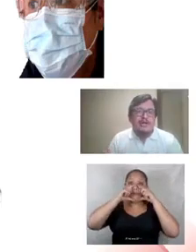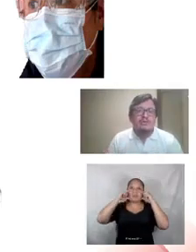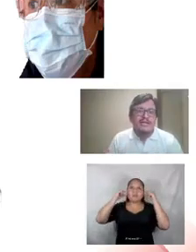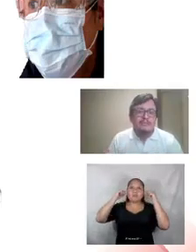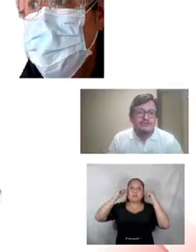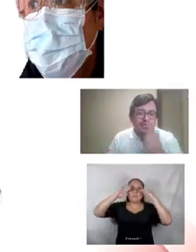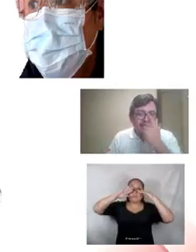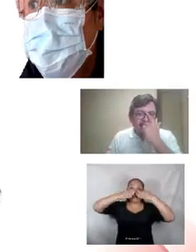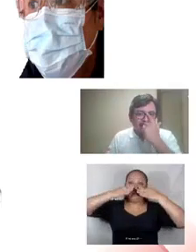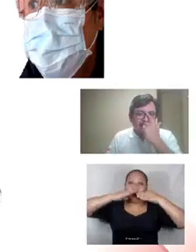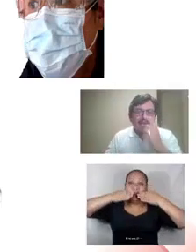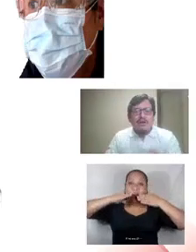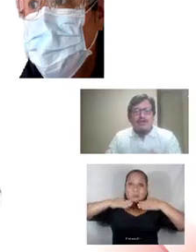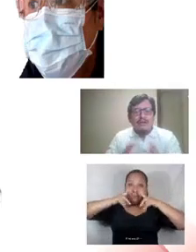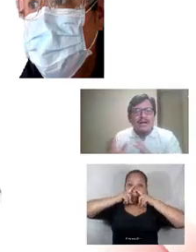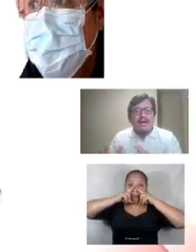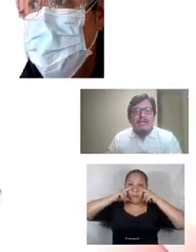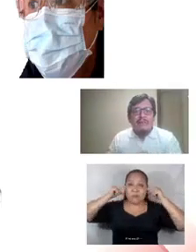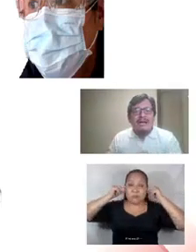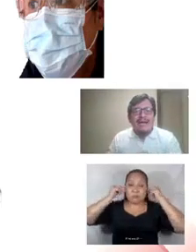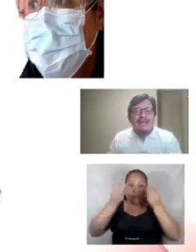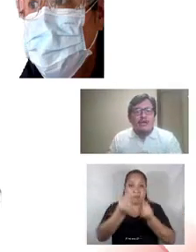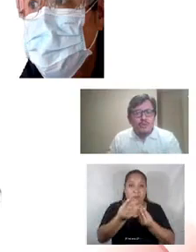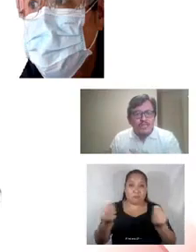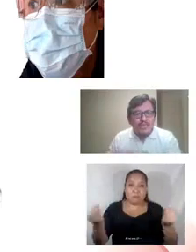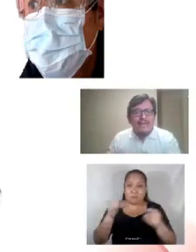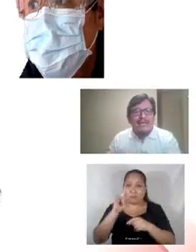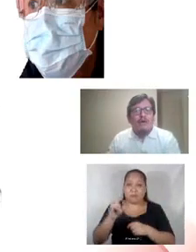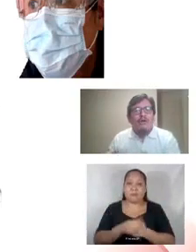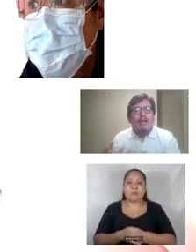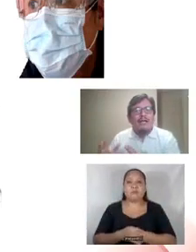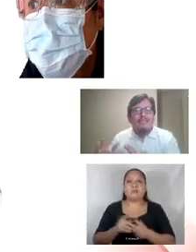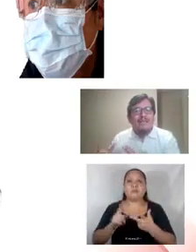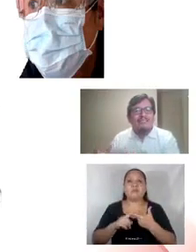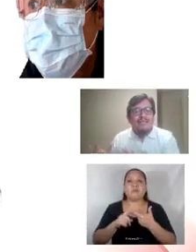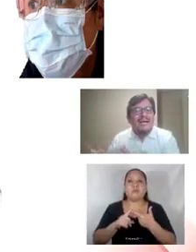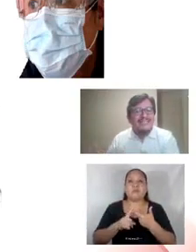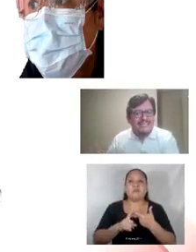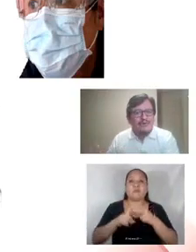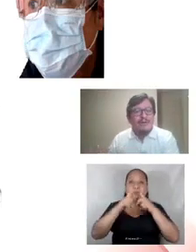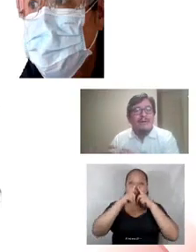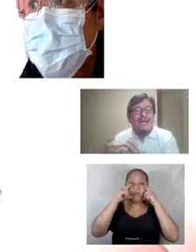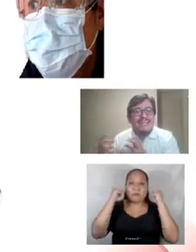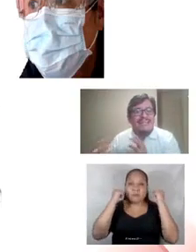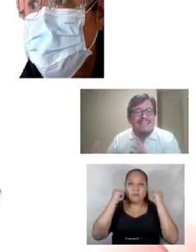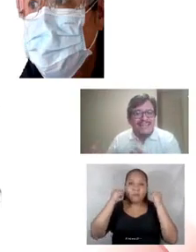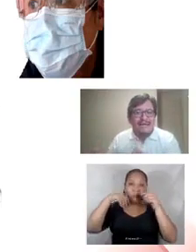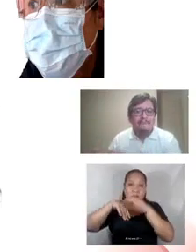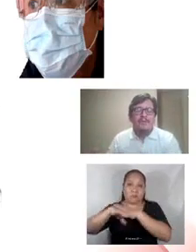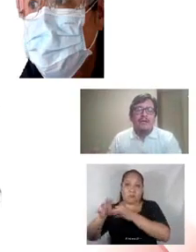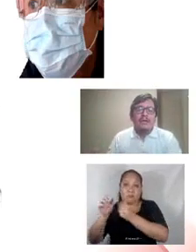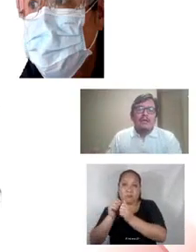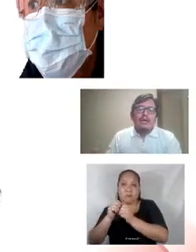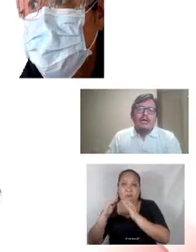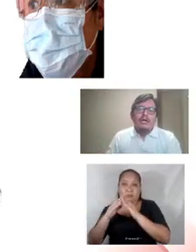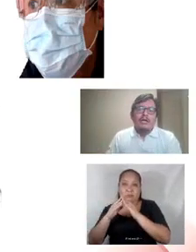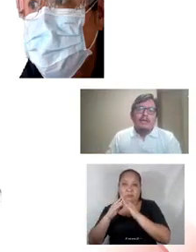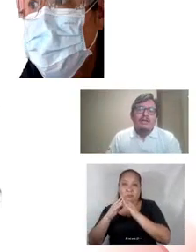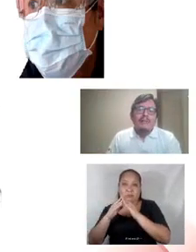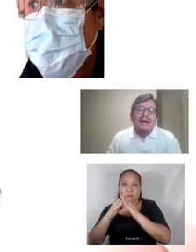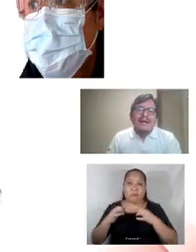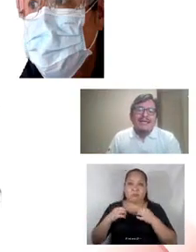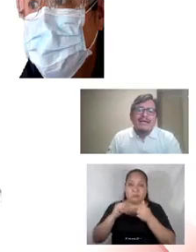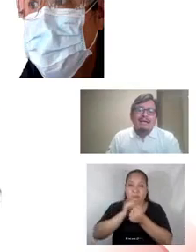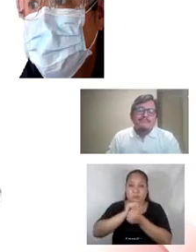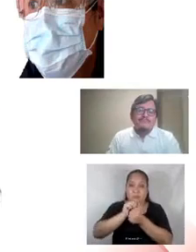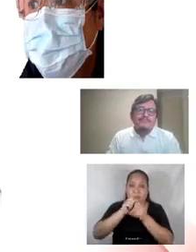en las imágenes y que la mayoría usamos. Y la otra mascarilla es la mascarilla comunitaria o la que se hace en casa, ¿no? La mascarilla de tela.